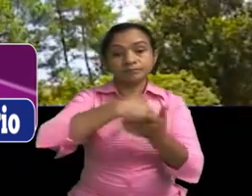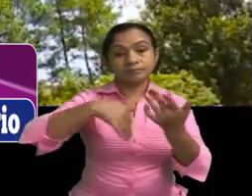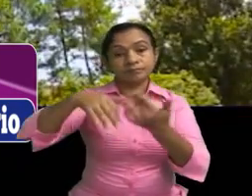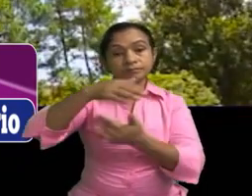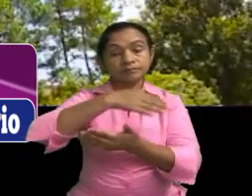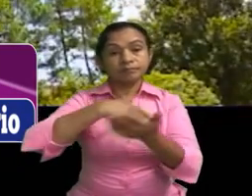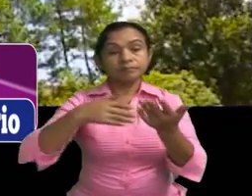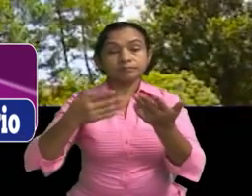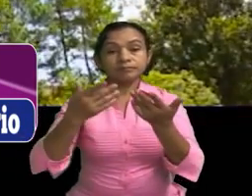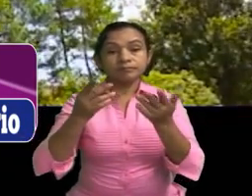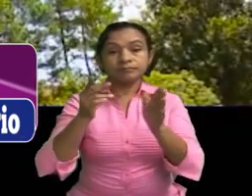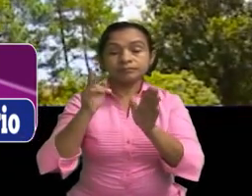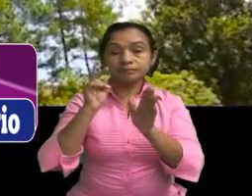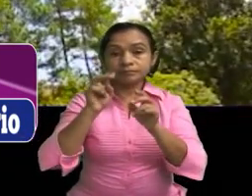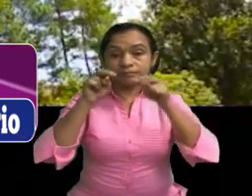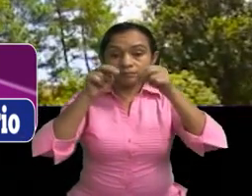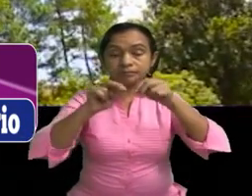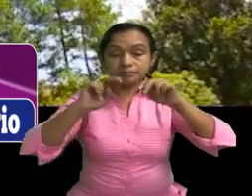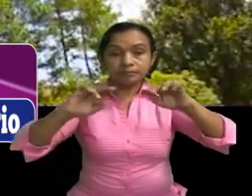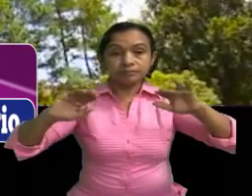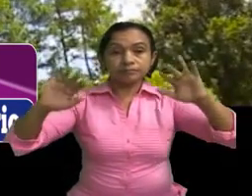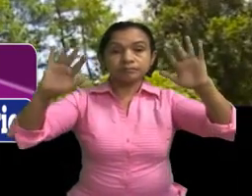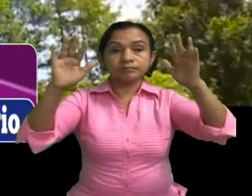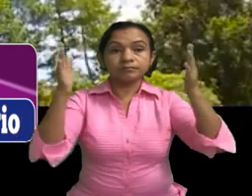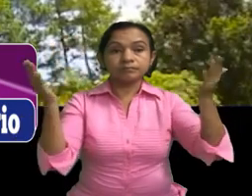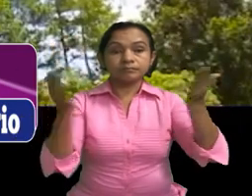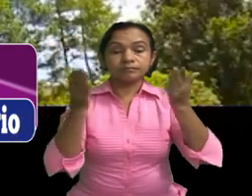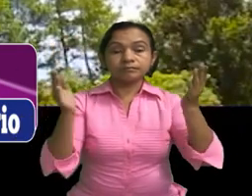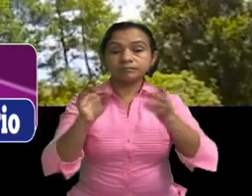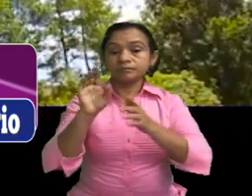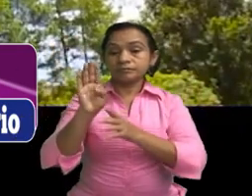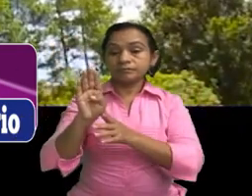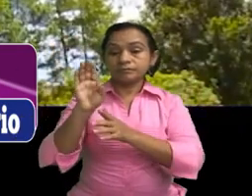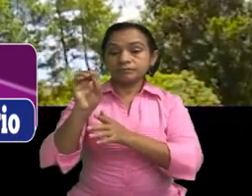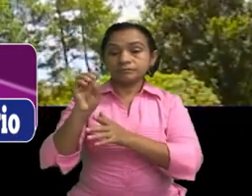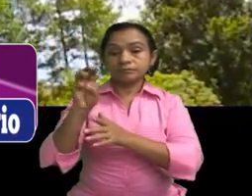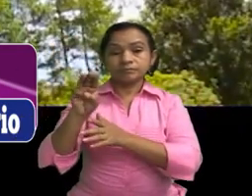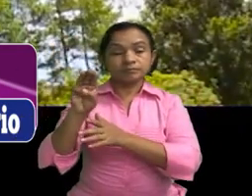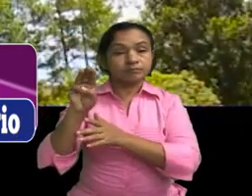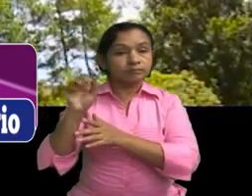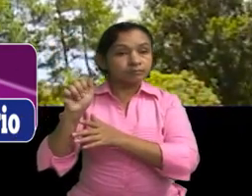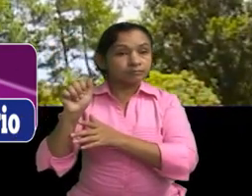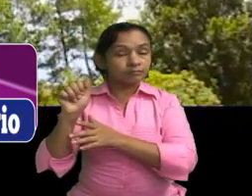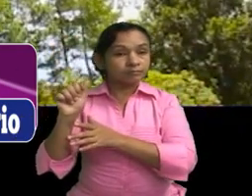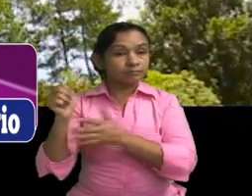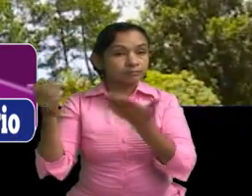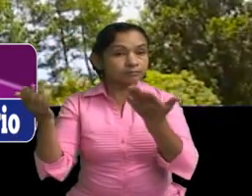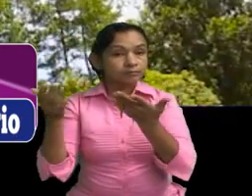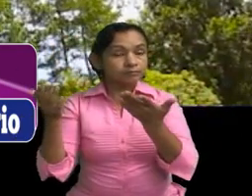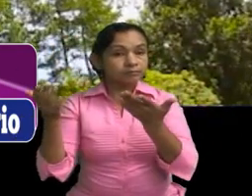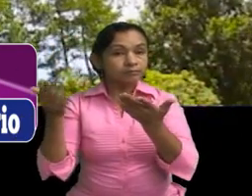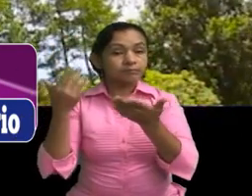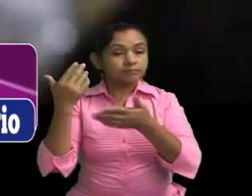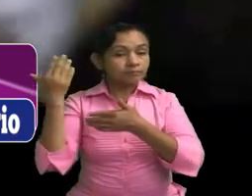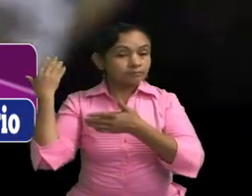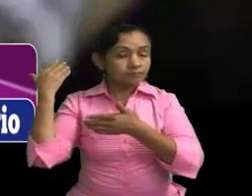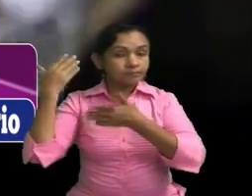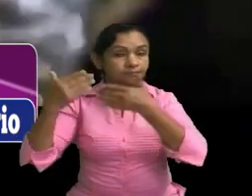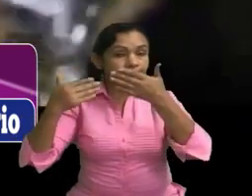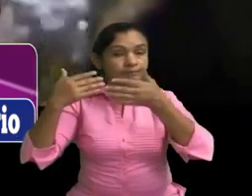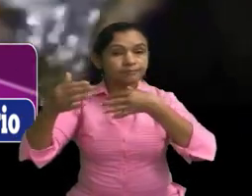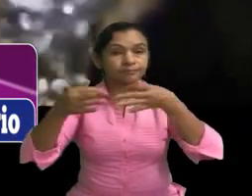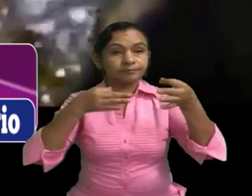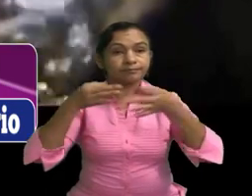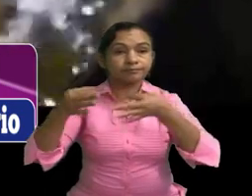la restauración de paisajes y ecosistemas resilientes en Bozaguá, que usted de alguna manera ya hemos venido hablando a lo largo del programa, pero en